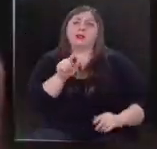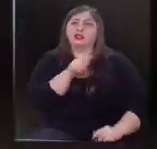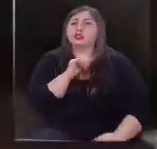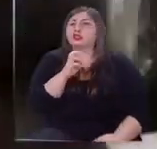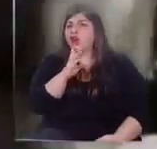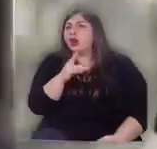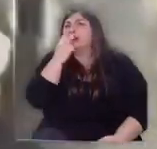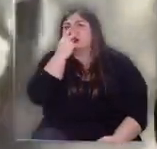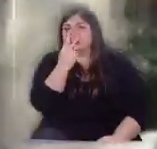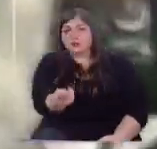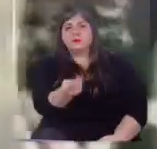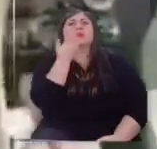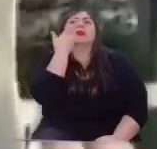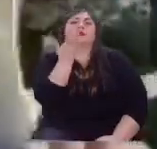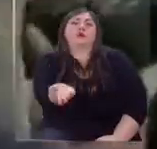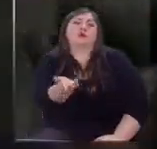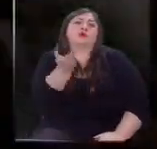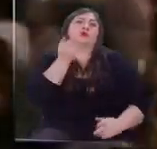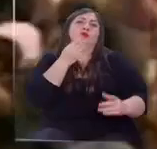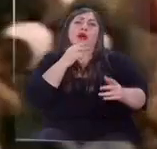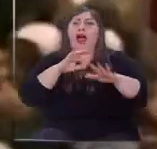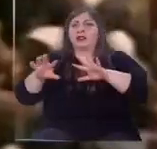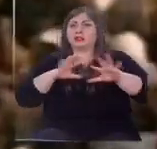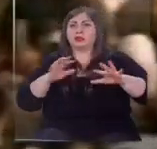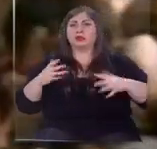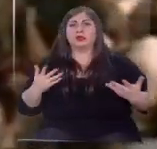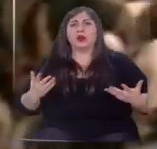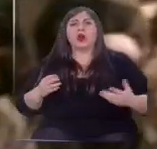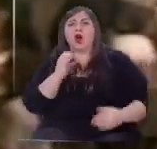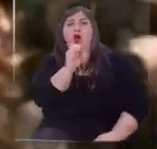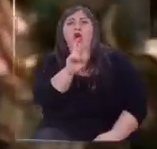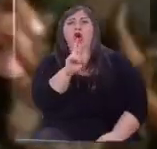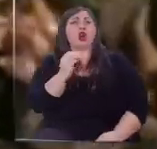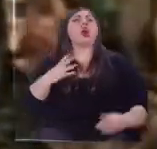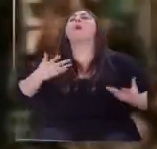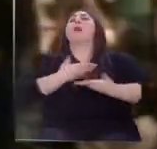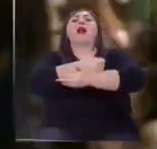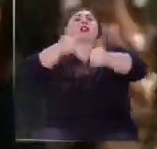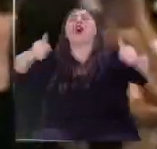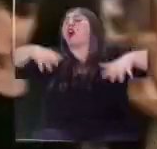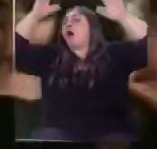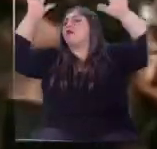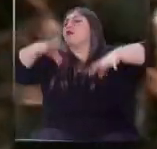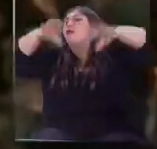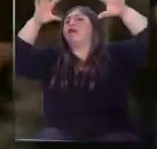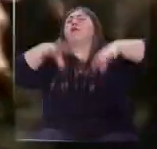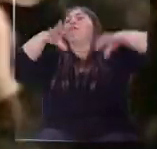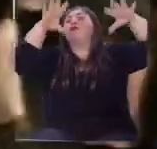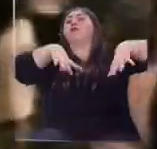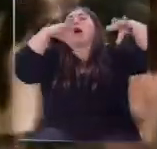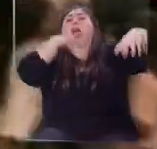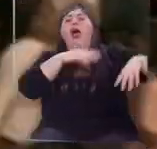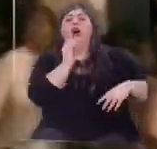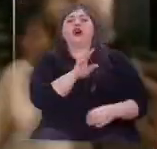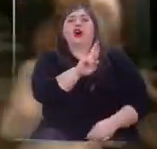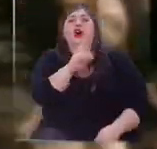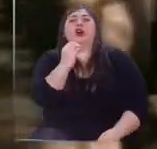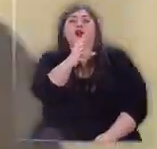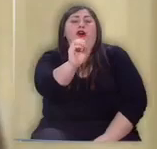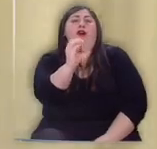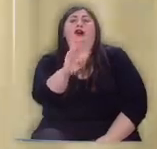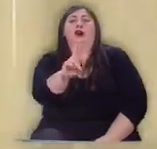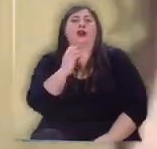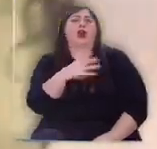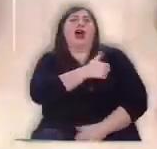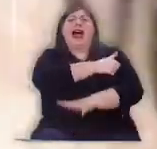innumerables episodios por sus polémicas. Oro, oro, oro para todos ustedes, para todos los que están aquí. ¡Oro, oro